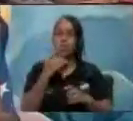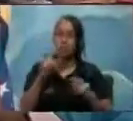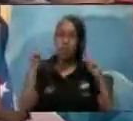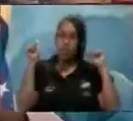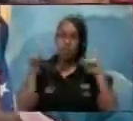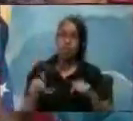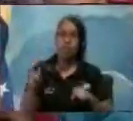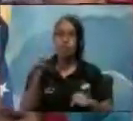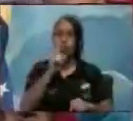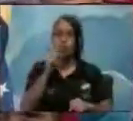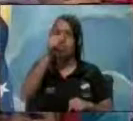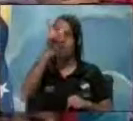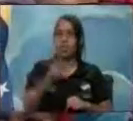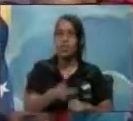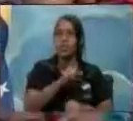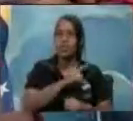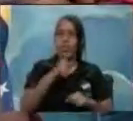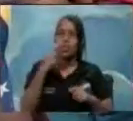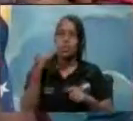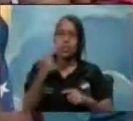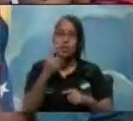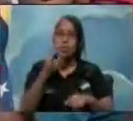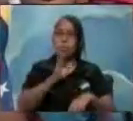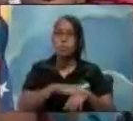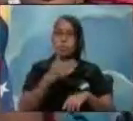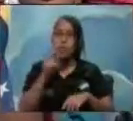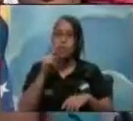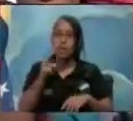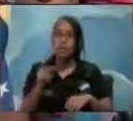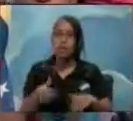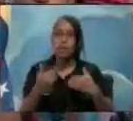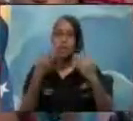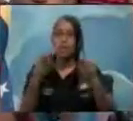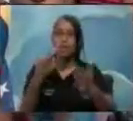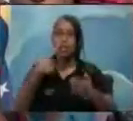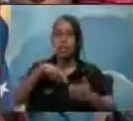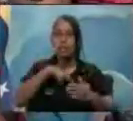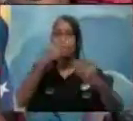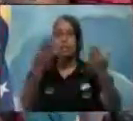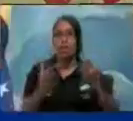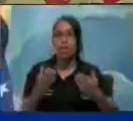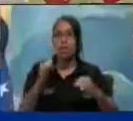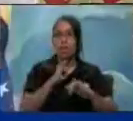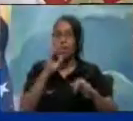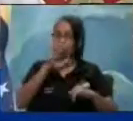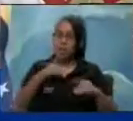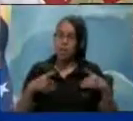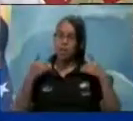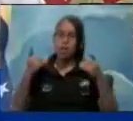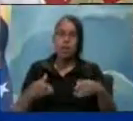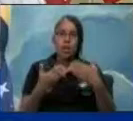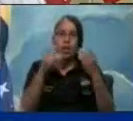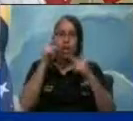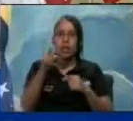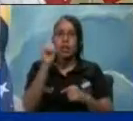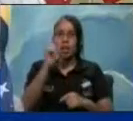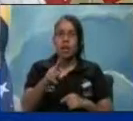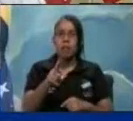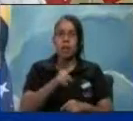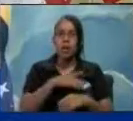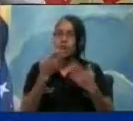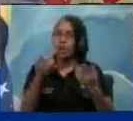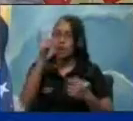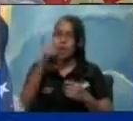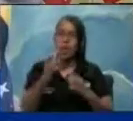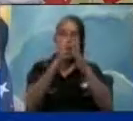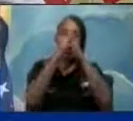no será defraudado. Aleluya. Porque Él da y nos da, y está dispuesto a darle a usted también que desea. La